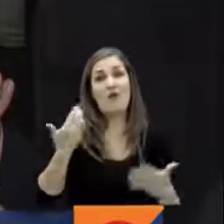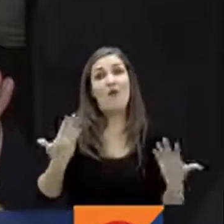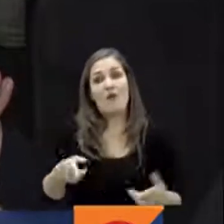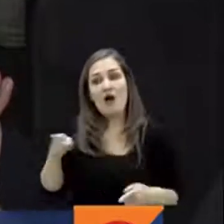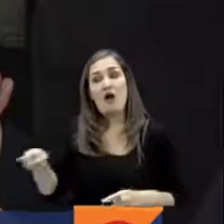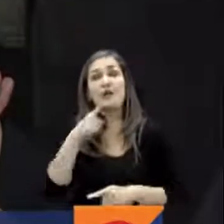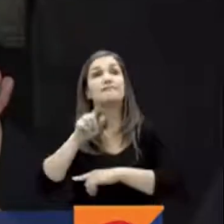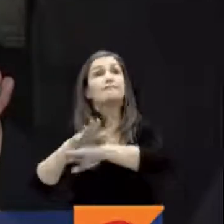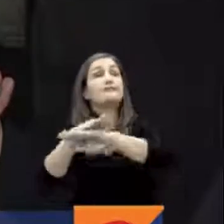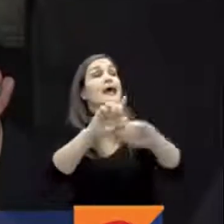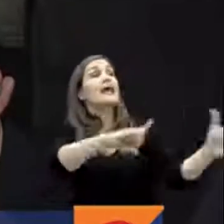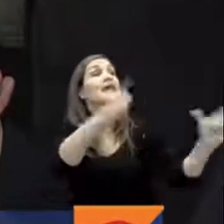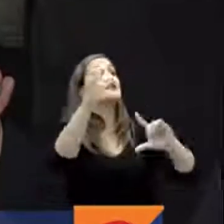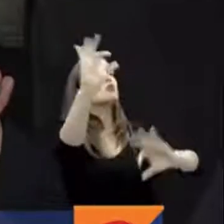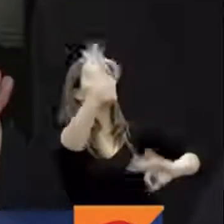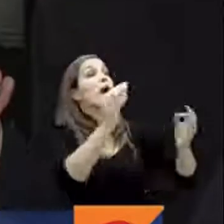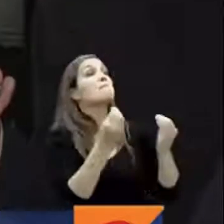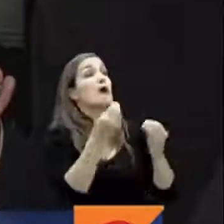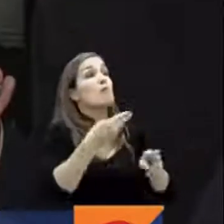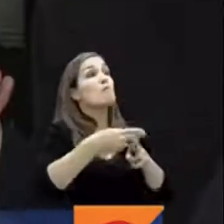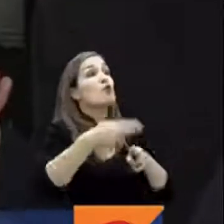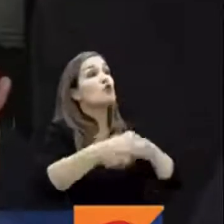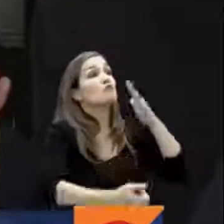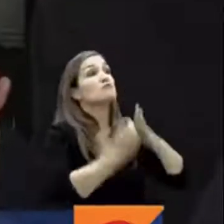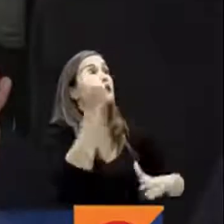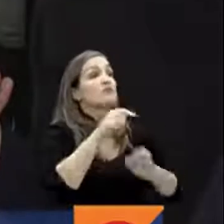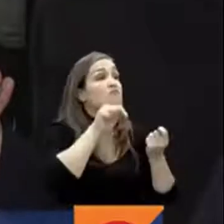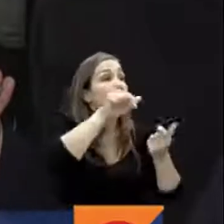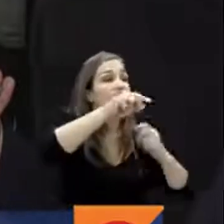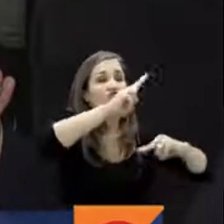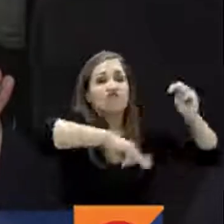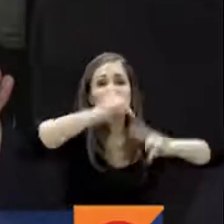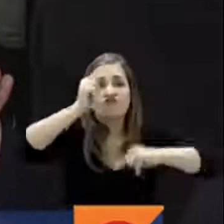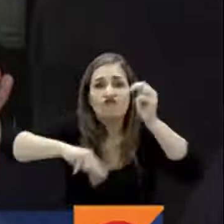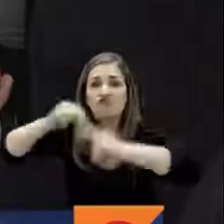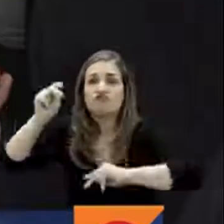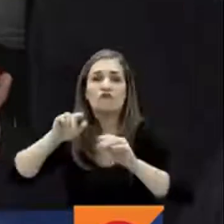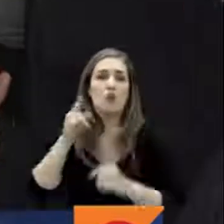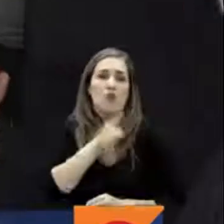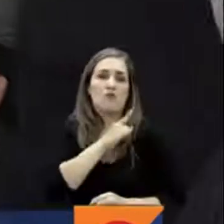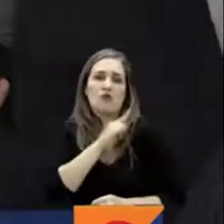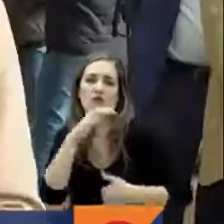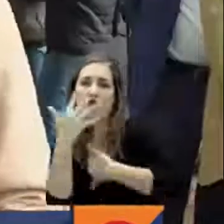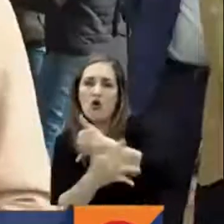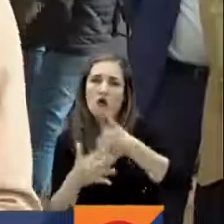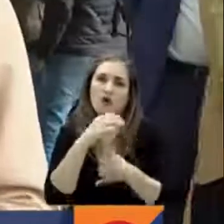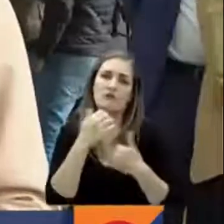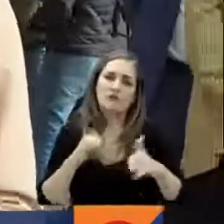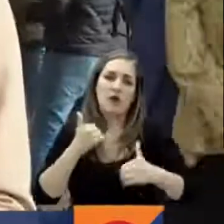primer paso muy grande para dar apertura a la universidad en todos los territorios de Colombia.